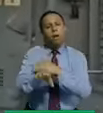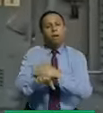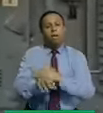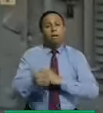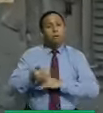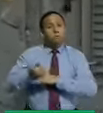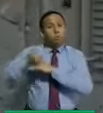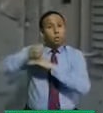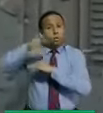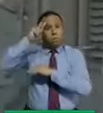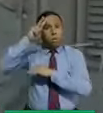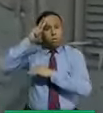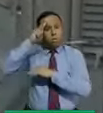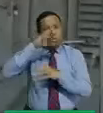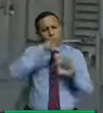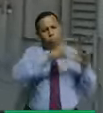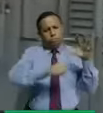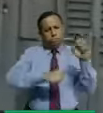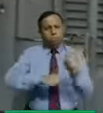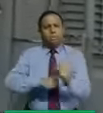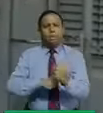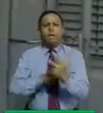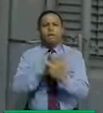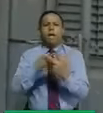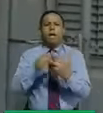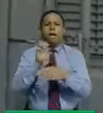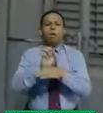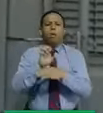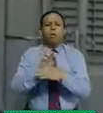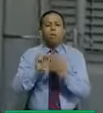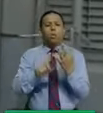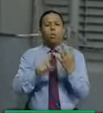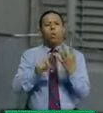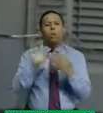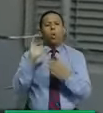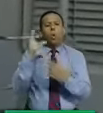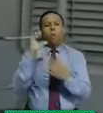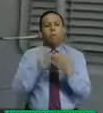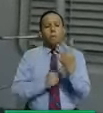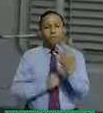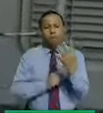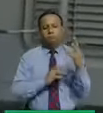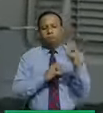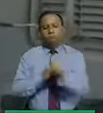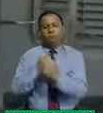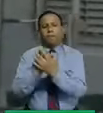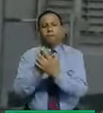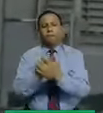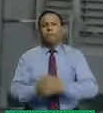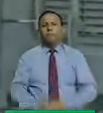3 ciudadanos ecuatorianos y a 1 colombiano. En este momento se está procediendo al descenso de los...